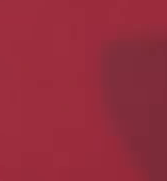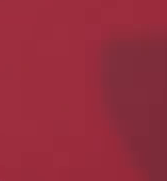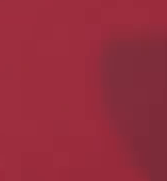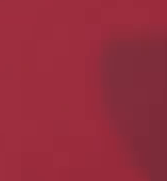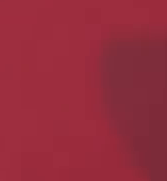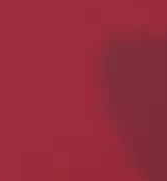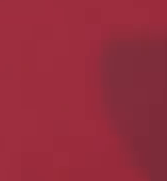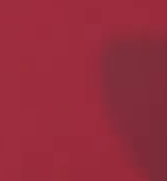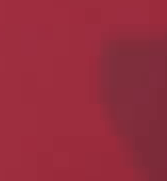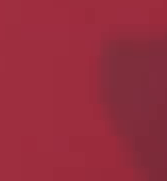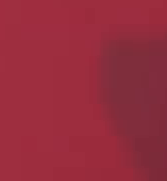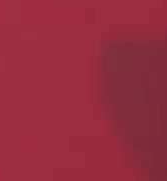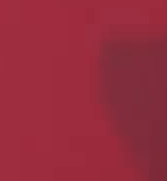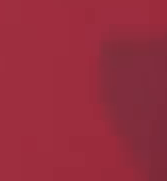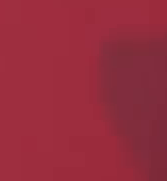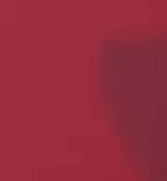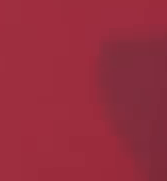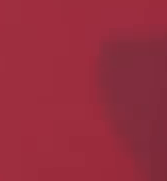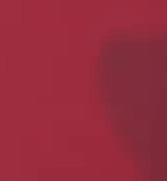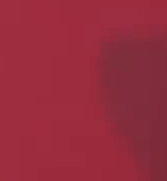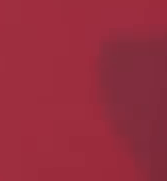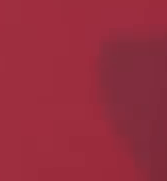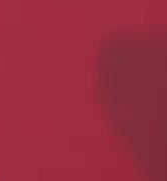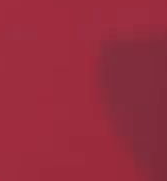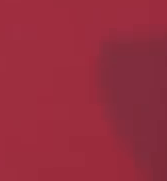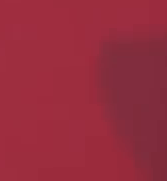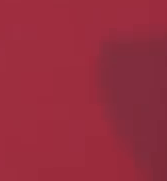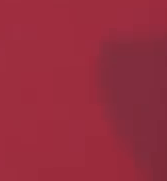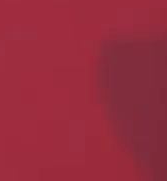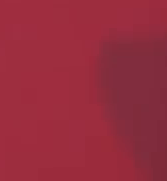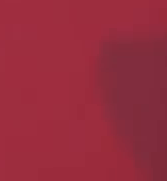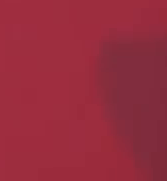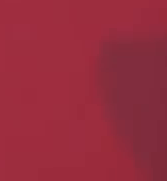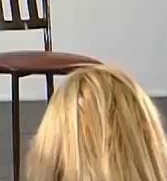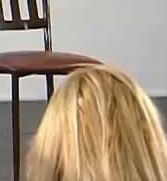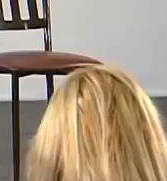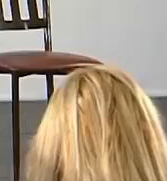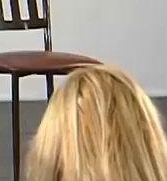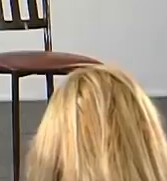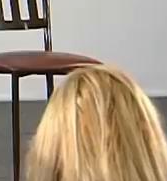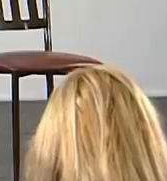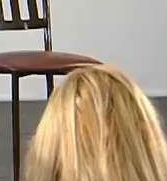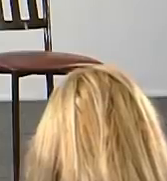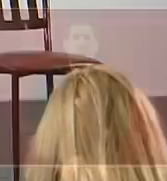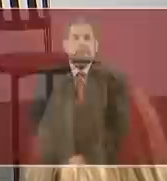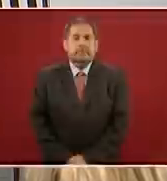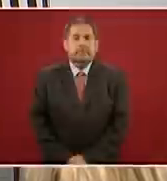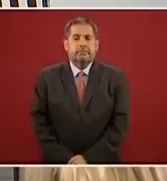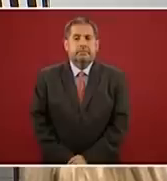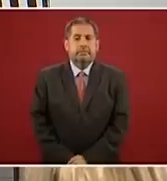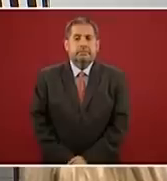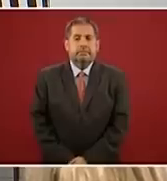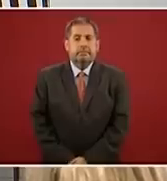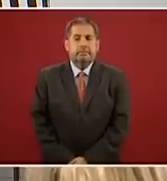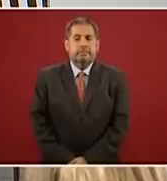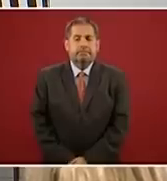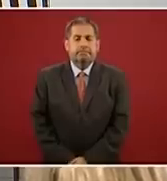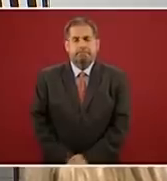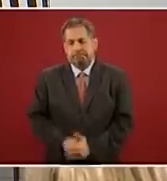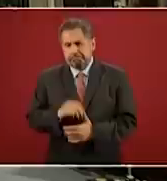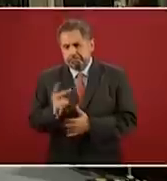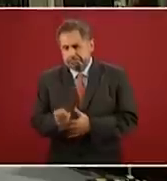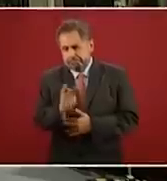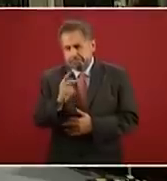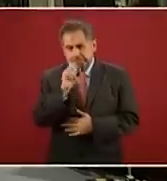2012, en donde tenían un vínculo más cercano. Recordemos que los dos formaban parte de entonces Gabinete de Seguridad. Y